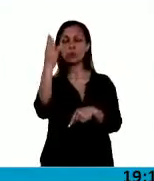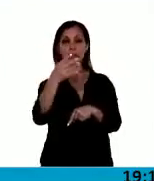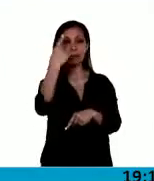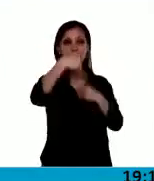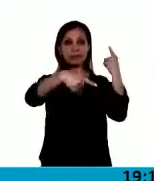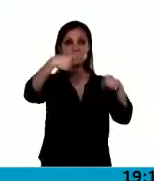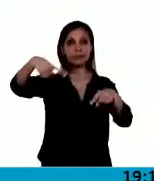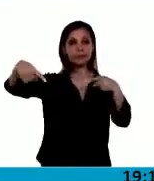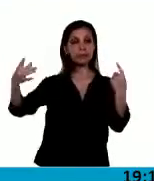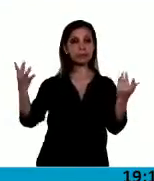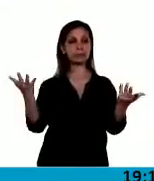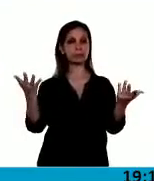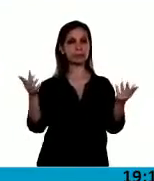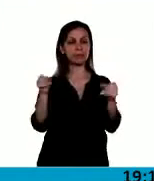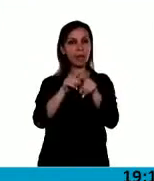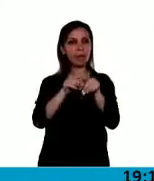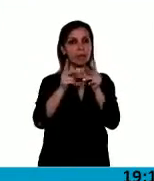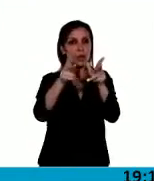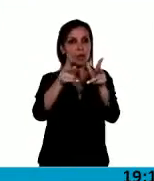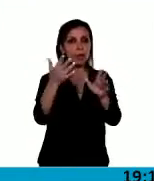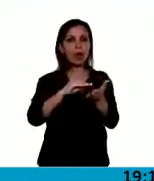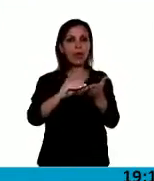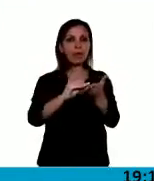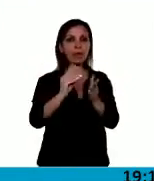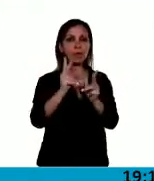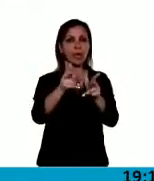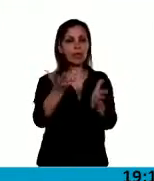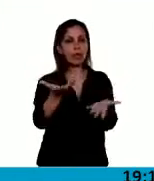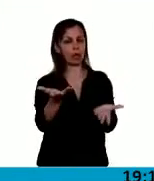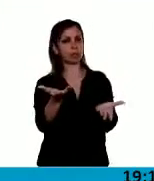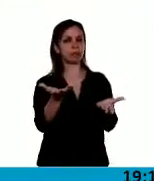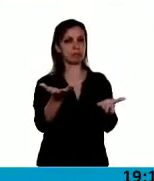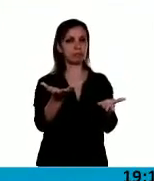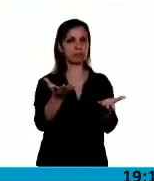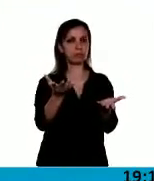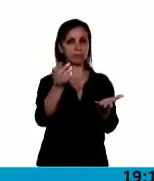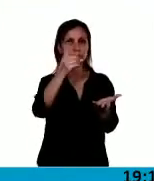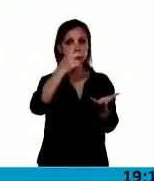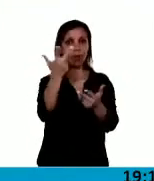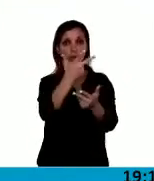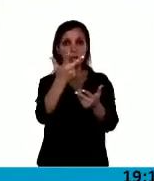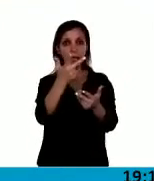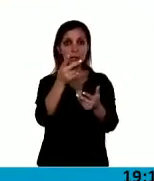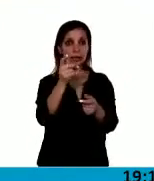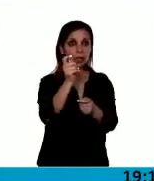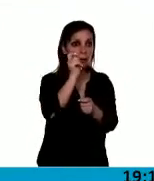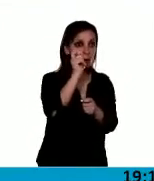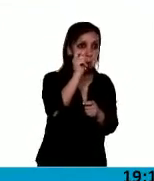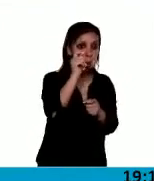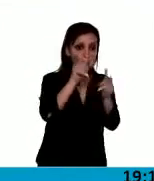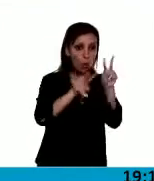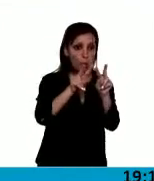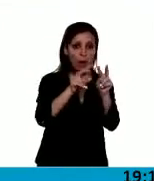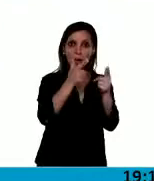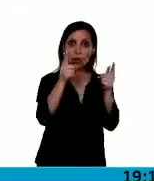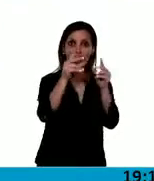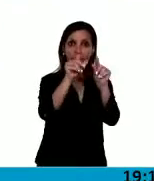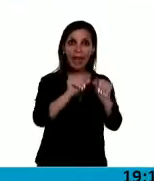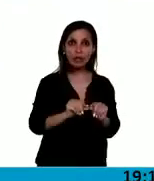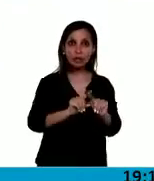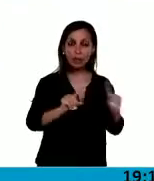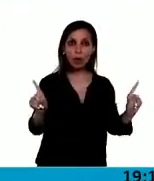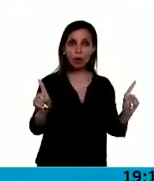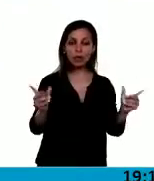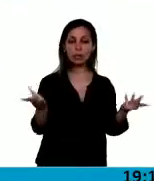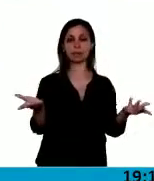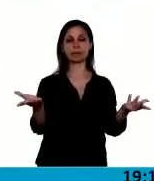la verdad que como decía el diputado conocchiari ni siquiera buscando en el google encontramos datos y volviendo a los datos y